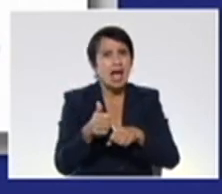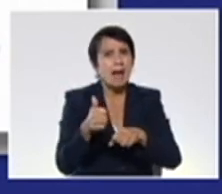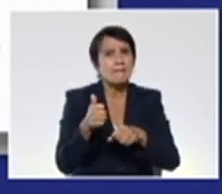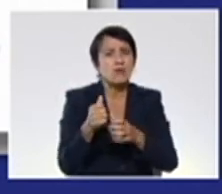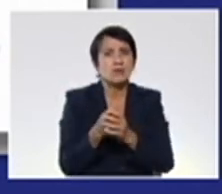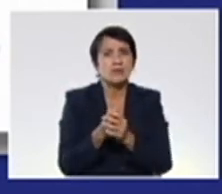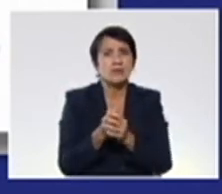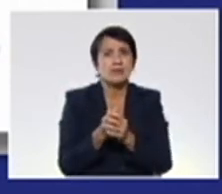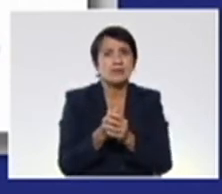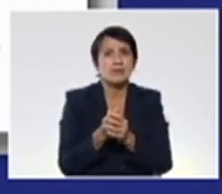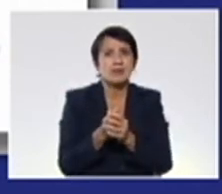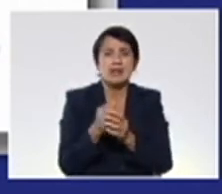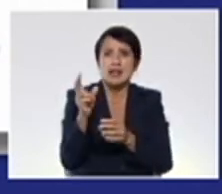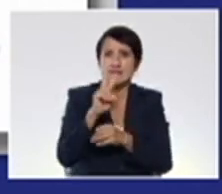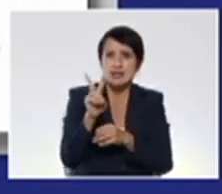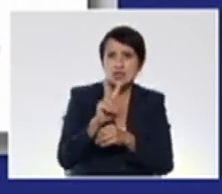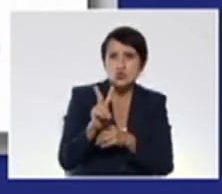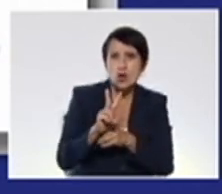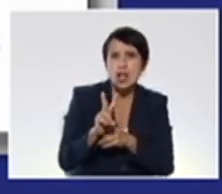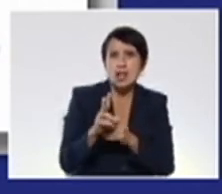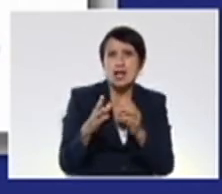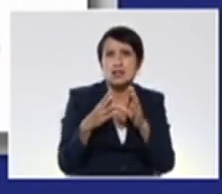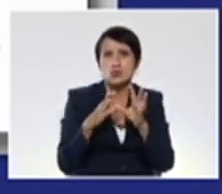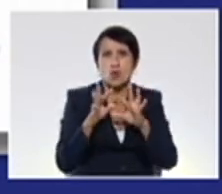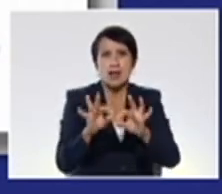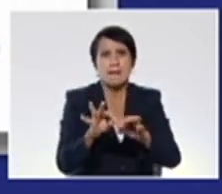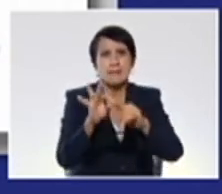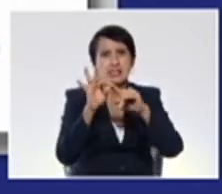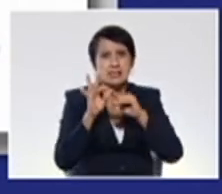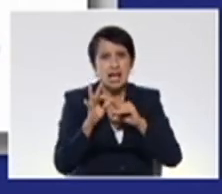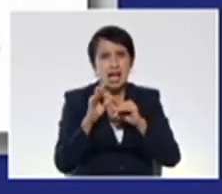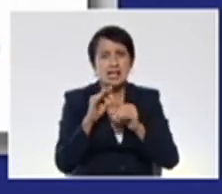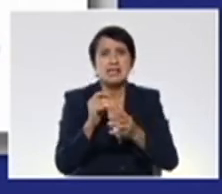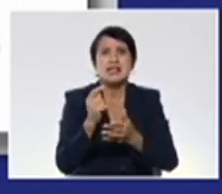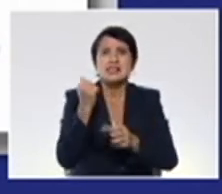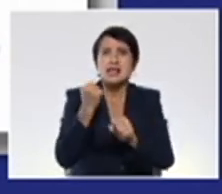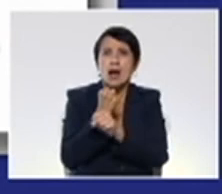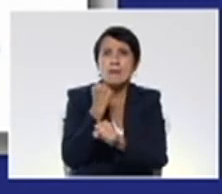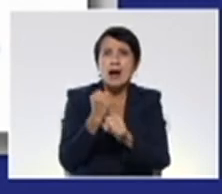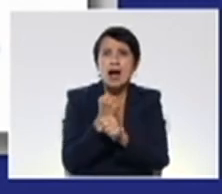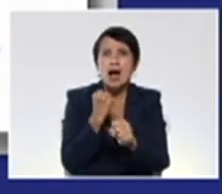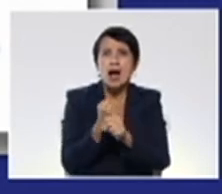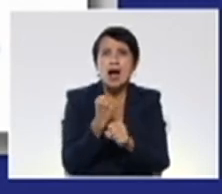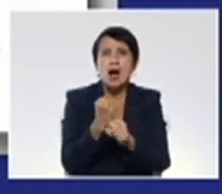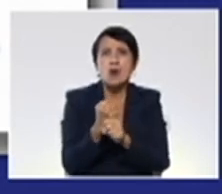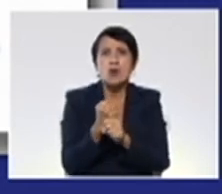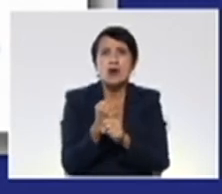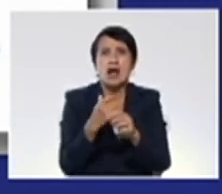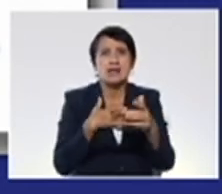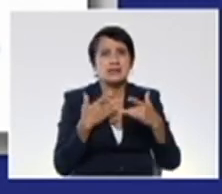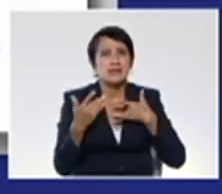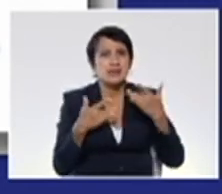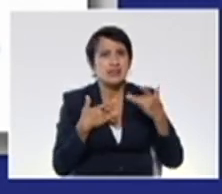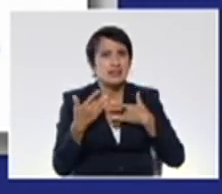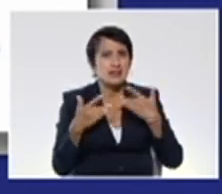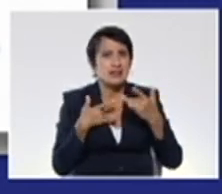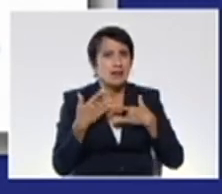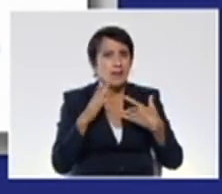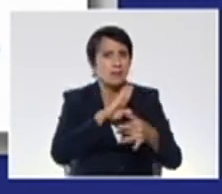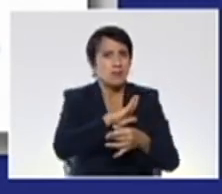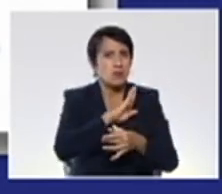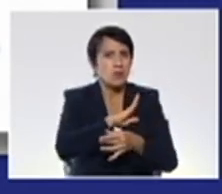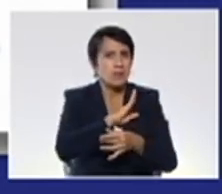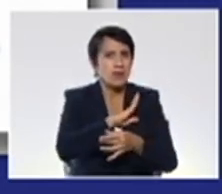cualquier estado de Venezuela, a través de las especialidades ocupacionales. Visualizarnos no solamente en realizar las actividades propias